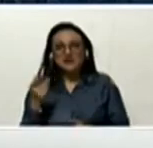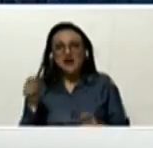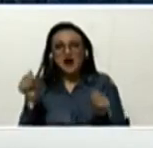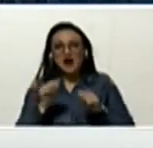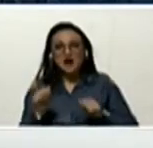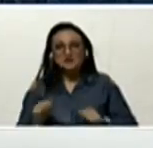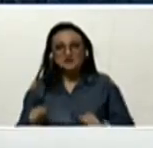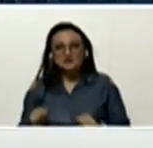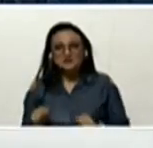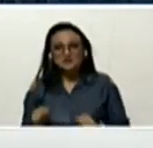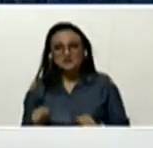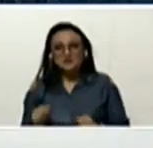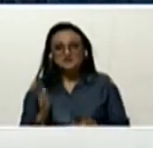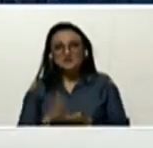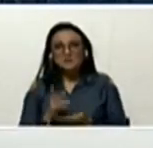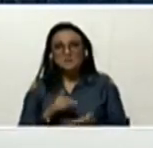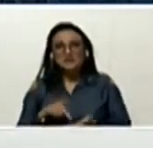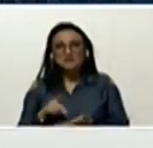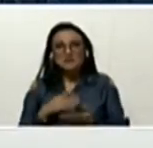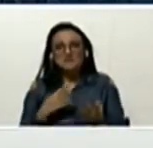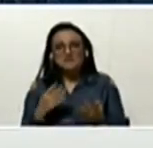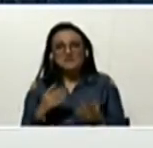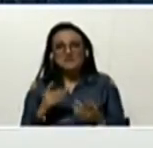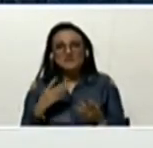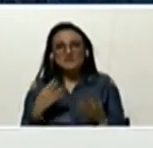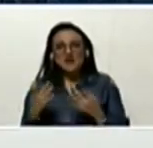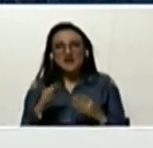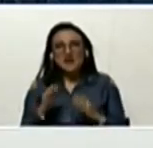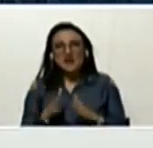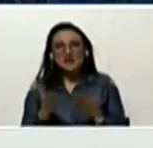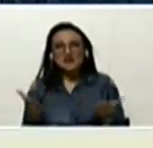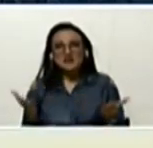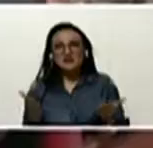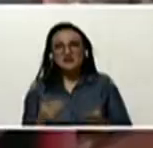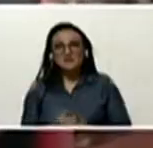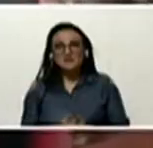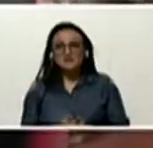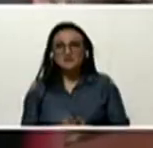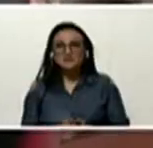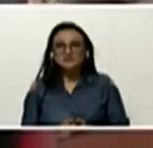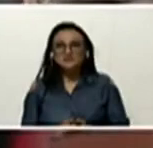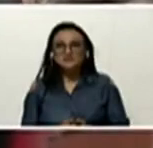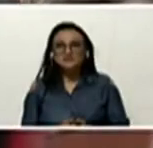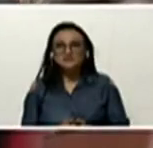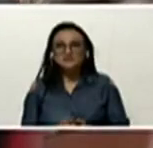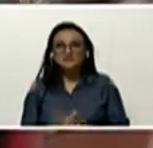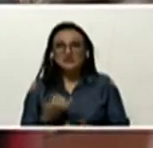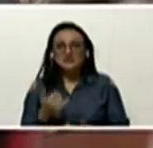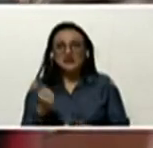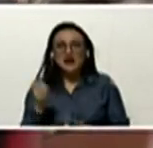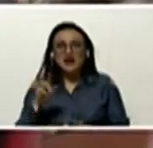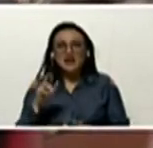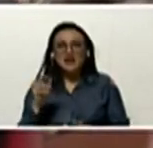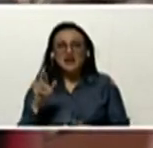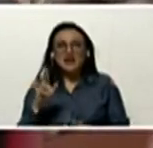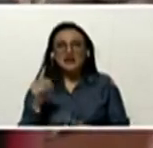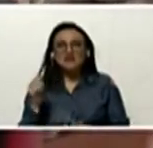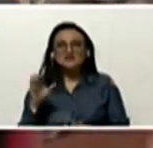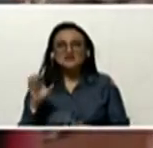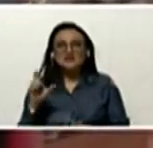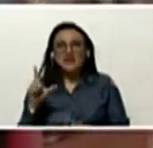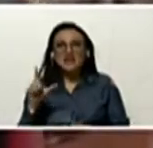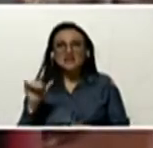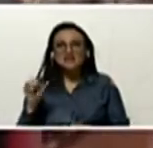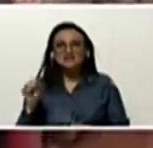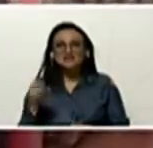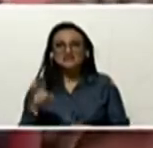que son los artesanos que siempre participan en las ferias del libro. Allá está Araceli García, nuestra presidenta. Araceli, ¿cómo estás? De la Red de Arte.